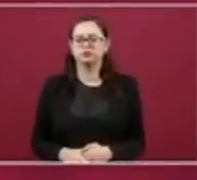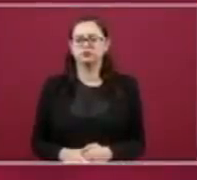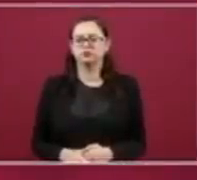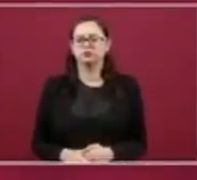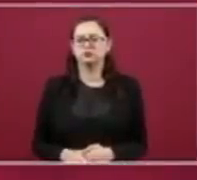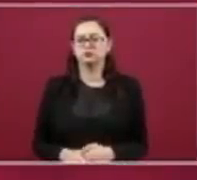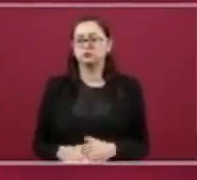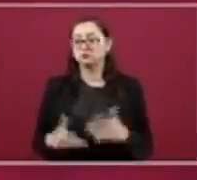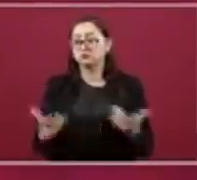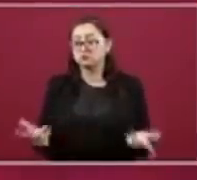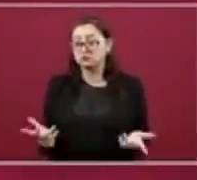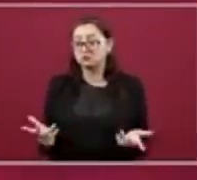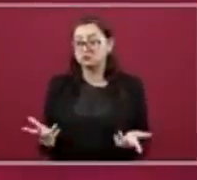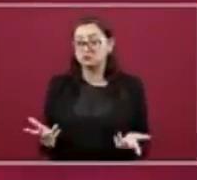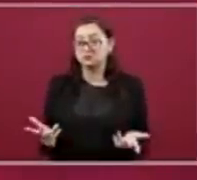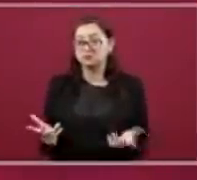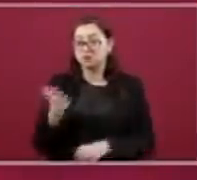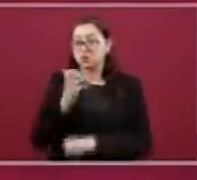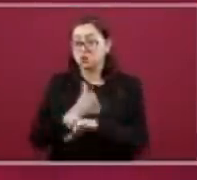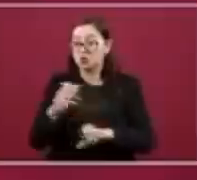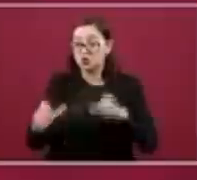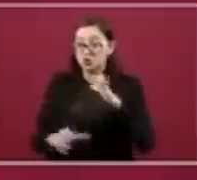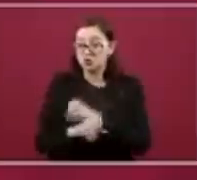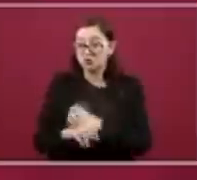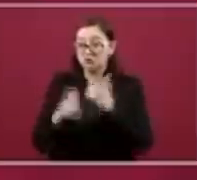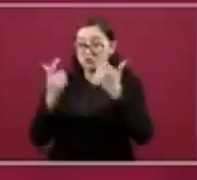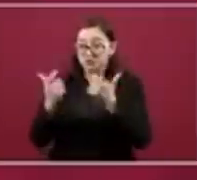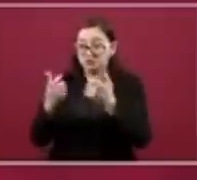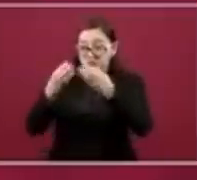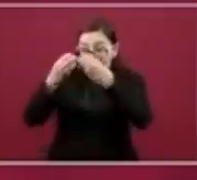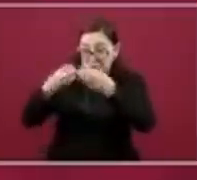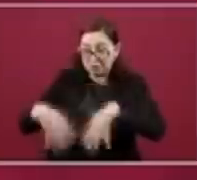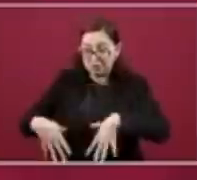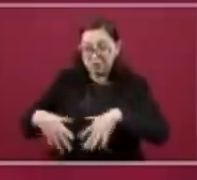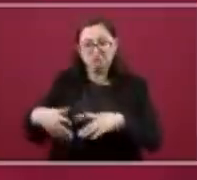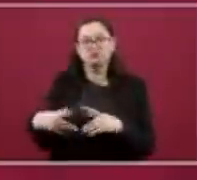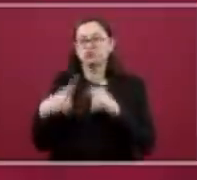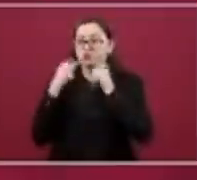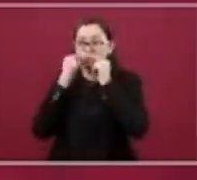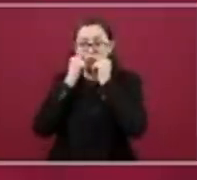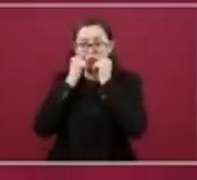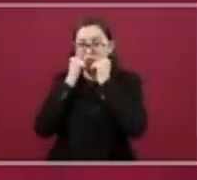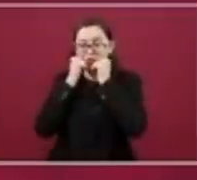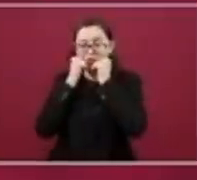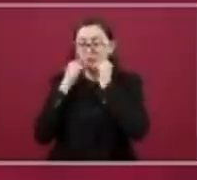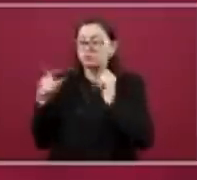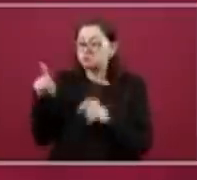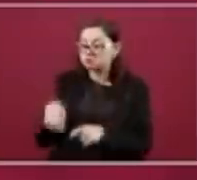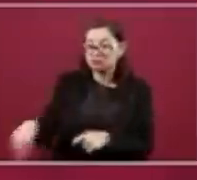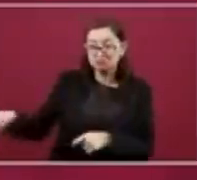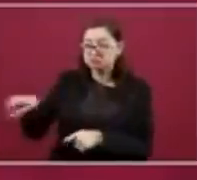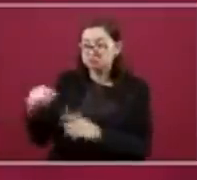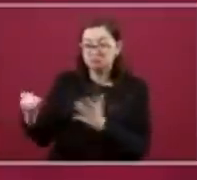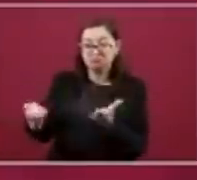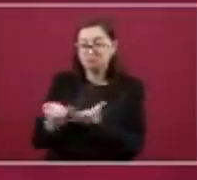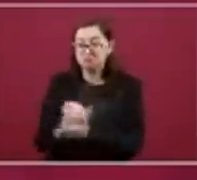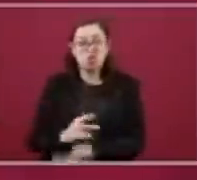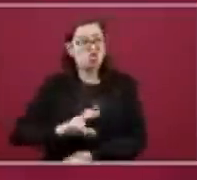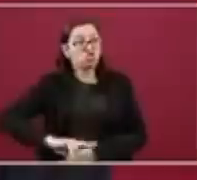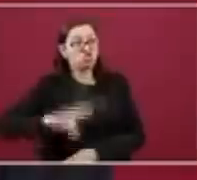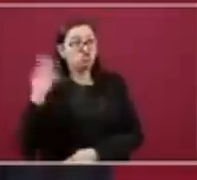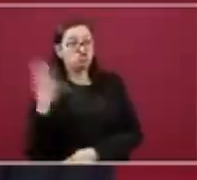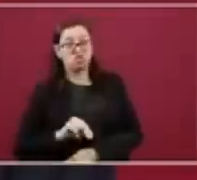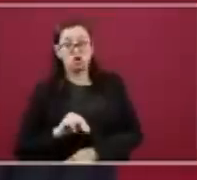pérdidas materiales si la gente decide que no se haga. Lo de